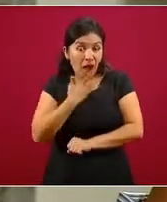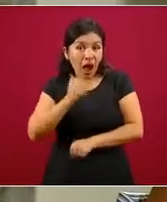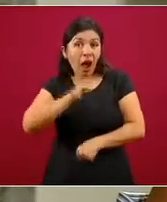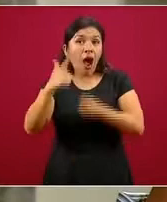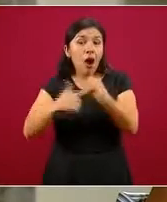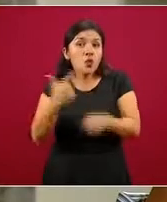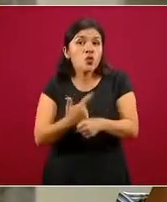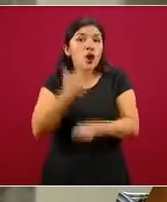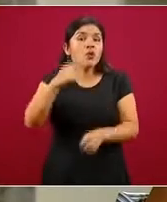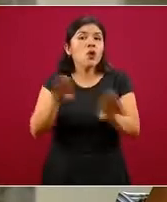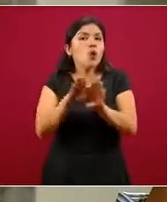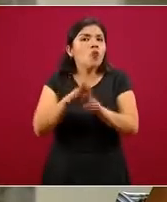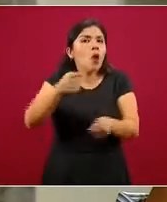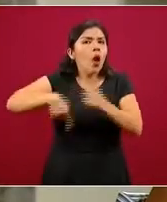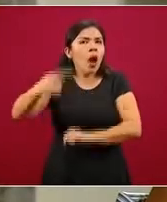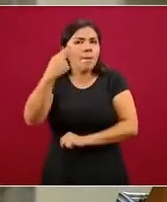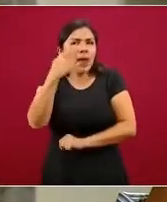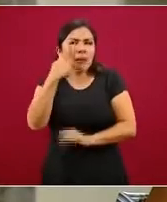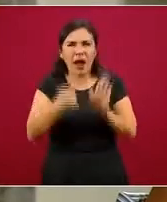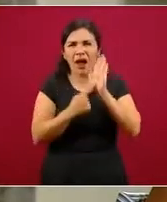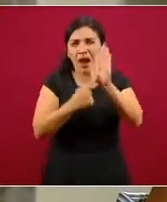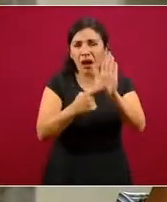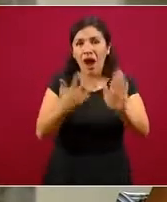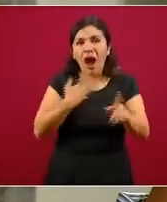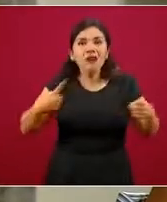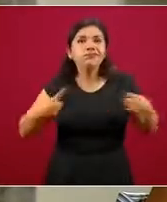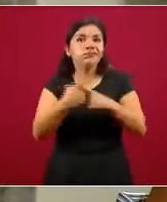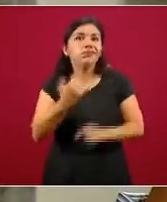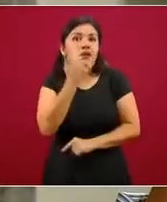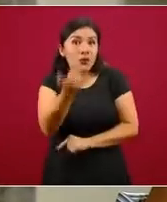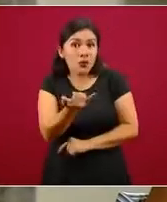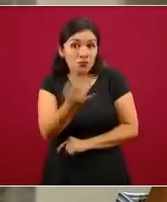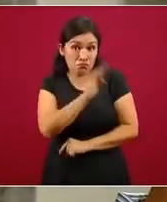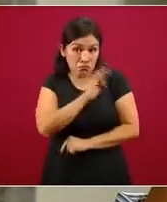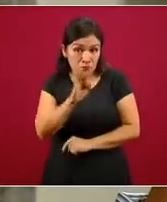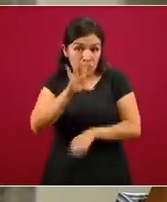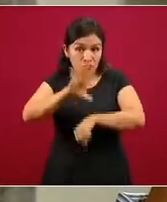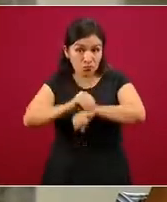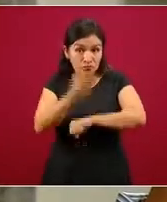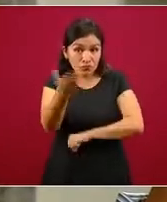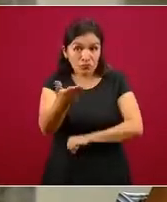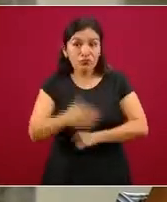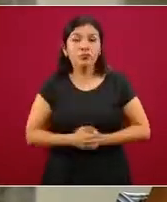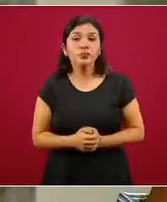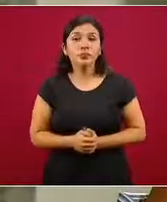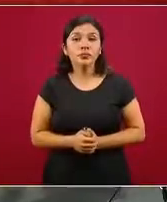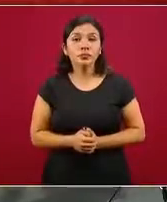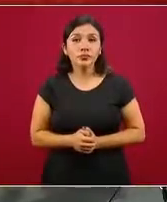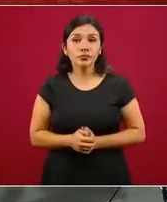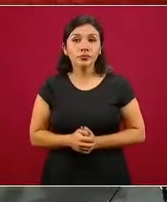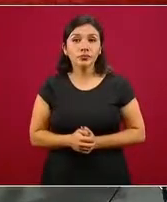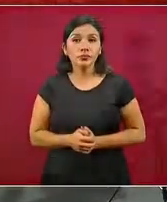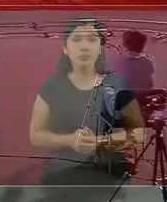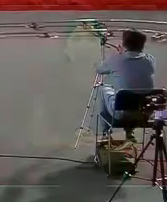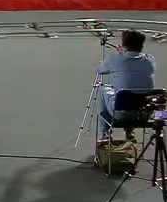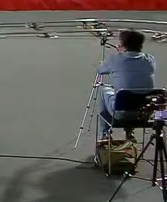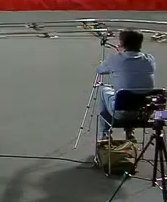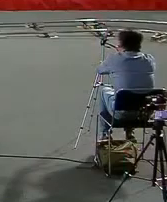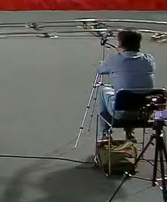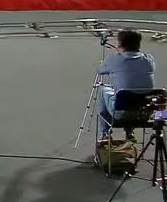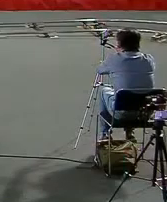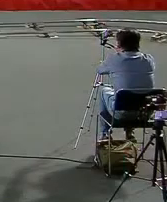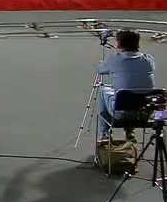alterando el panorama que todos los días nos presentan en esta conferencia. Si me permite, le consulto un segundo tema. Gracias. Muchas gracias,